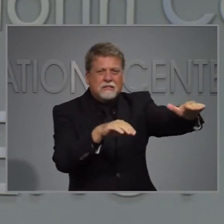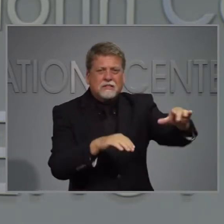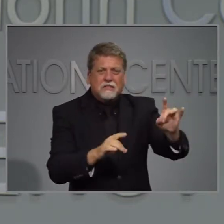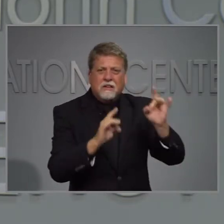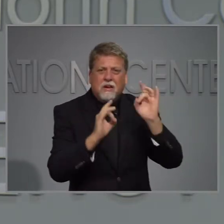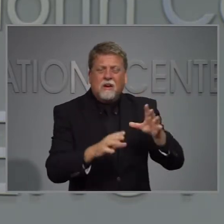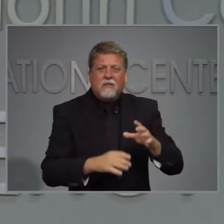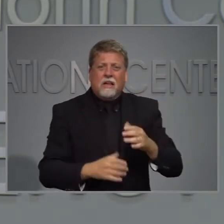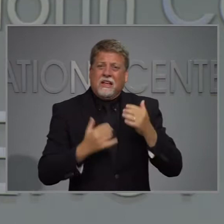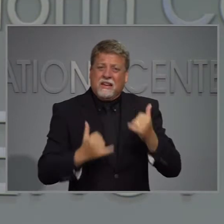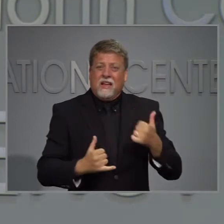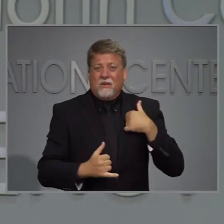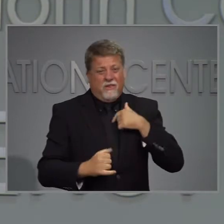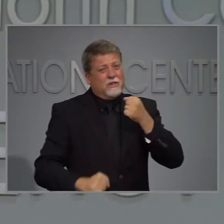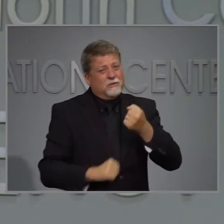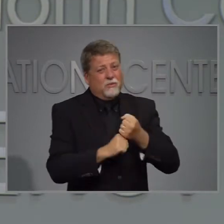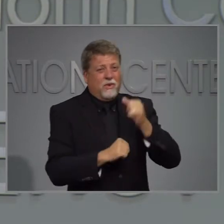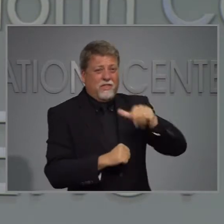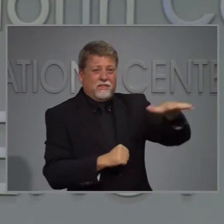recuperación de su comunidad.